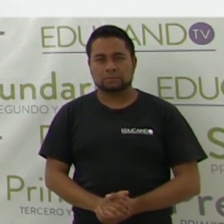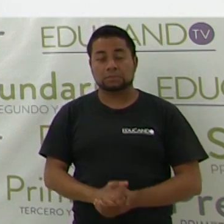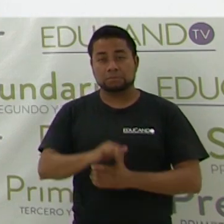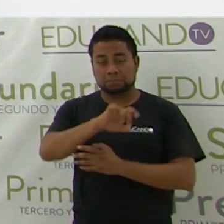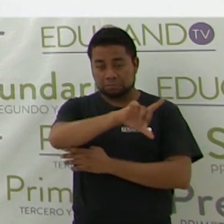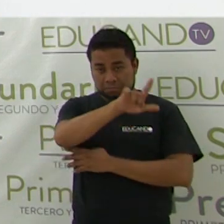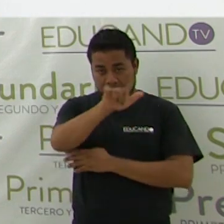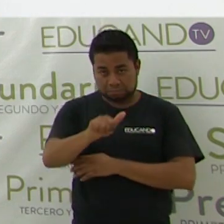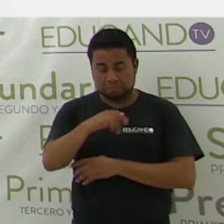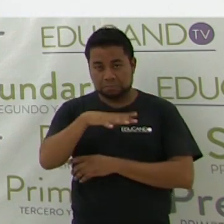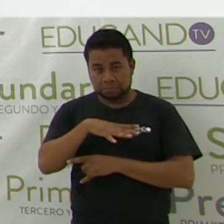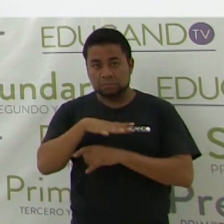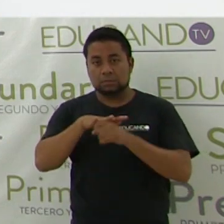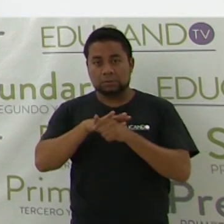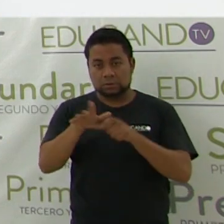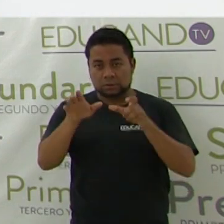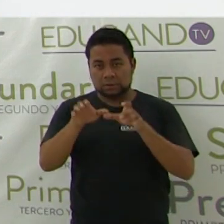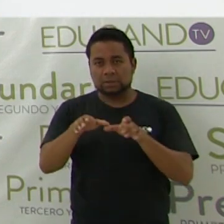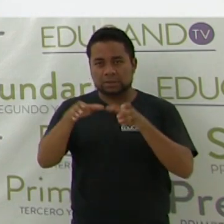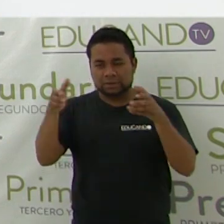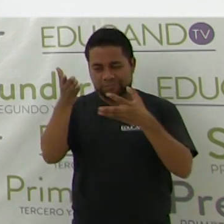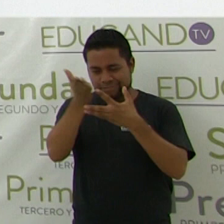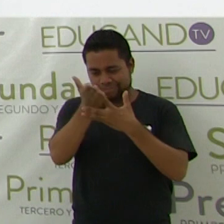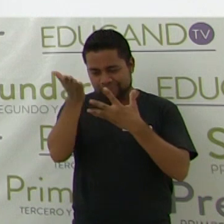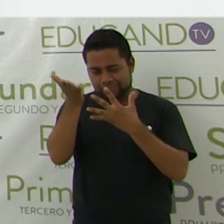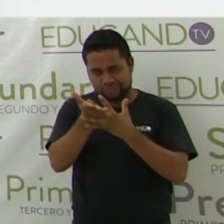de estos dos grandes capítulos,